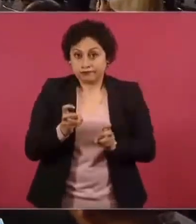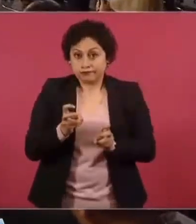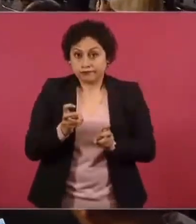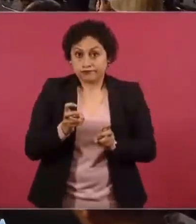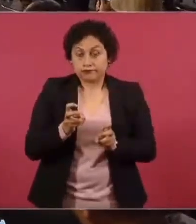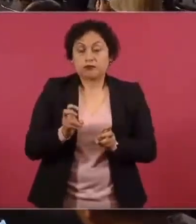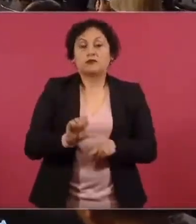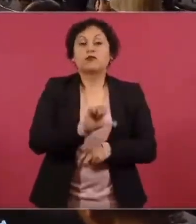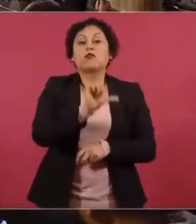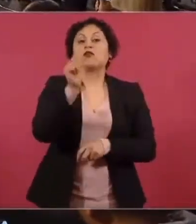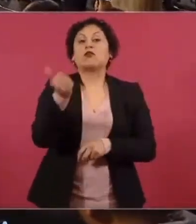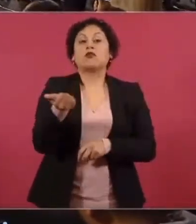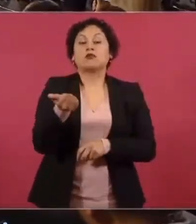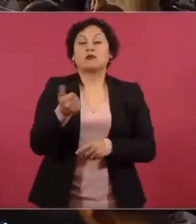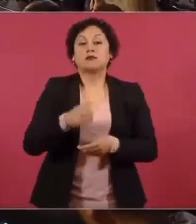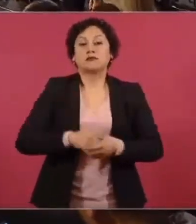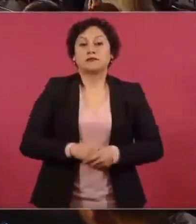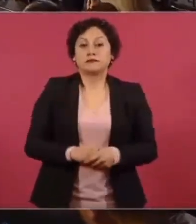¿Otra?